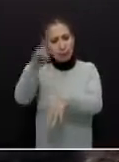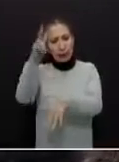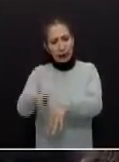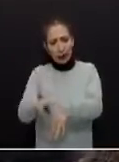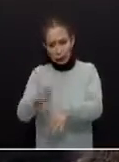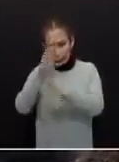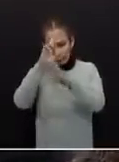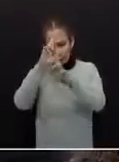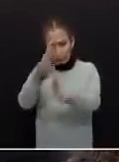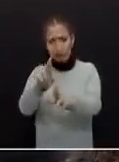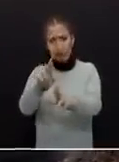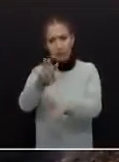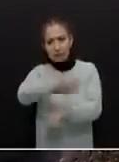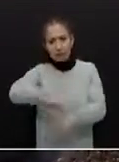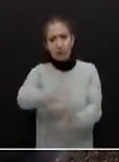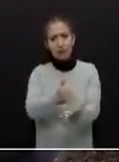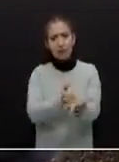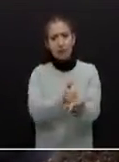de Derecho.